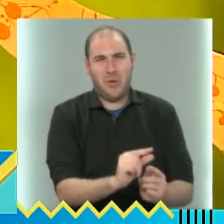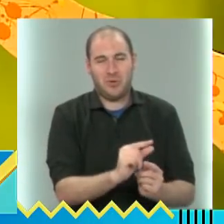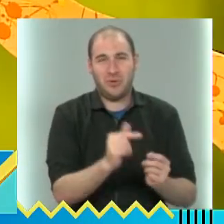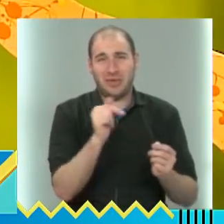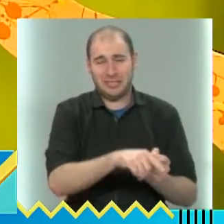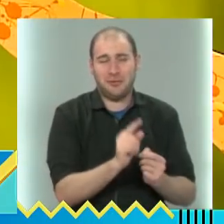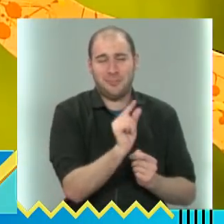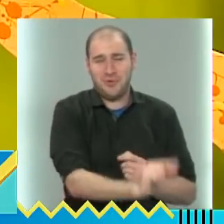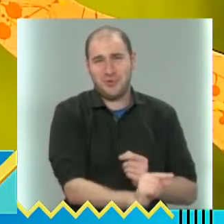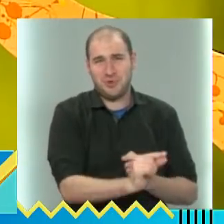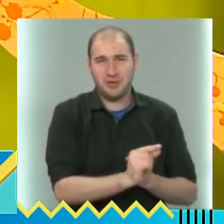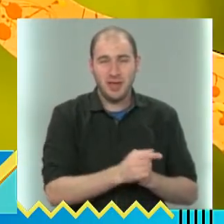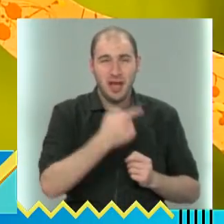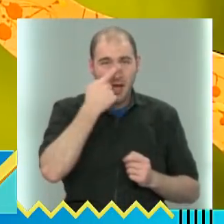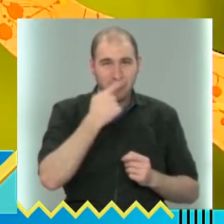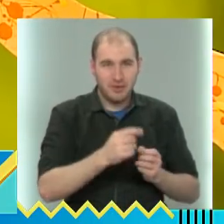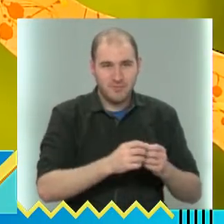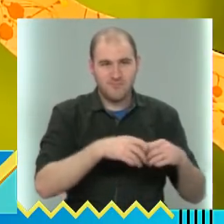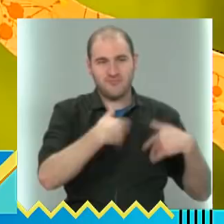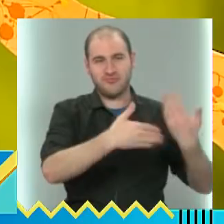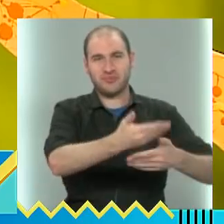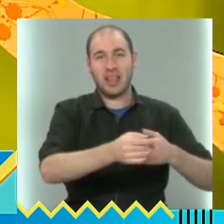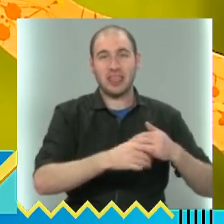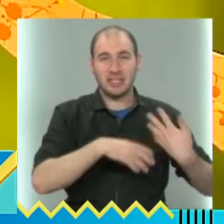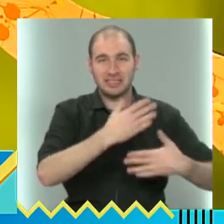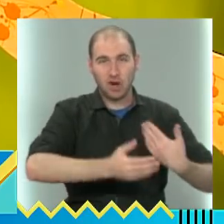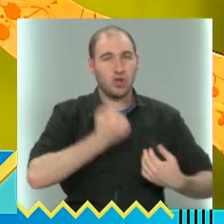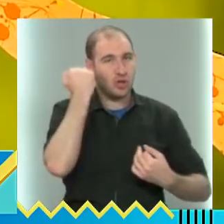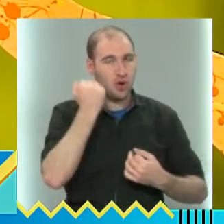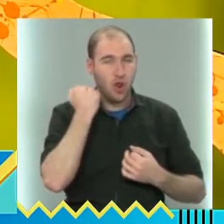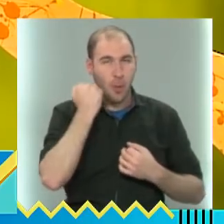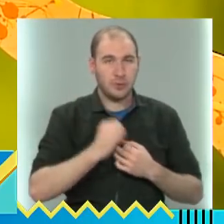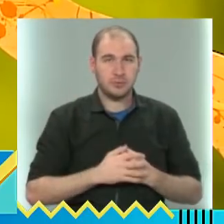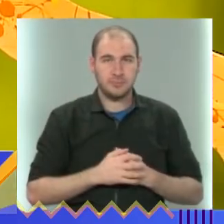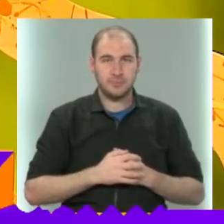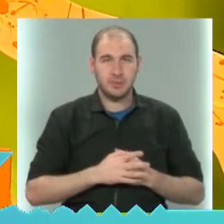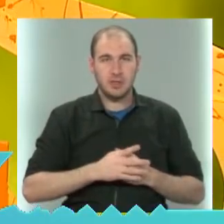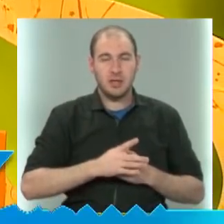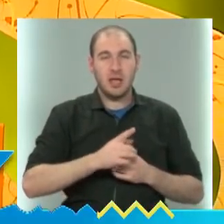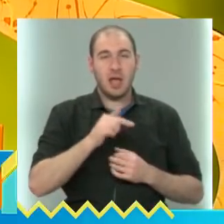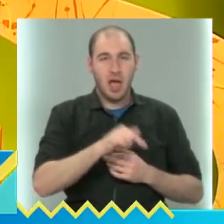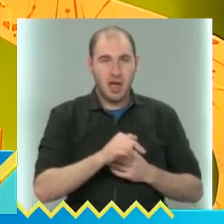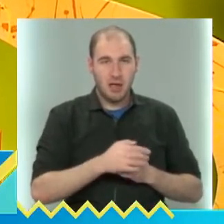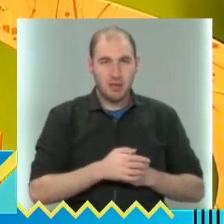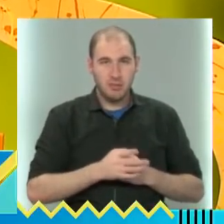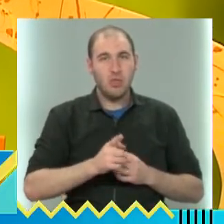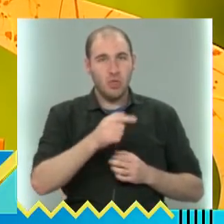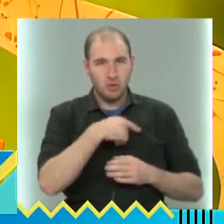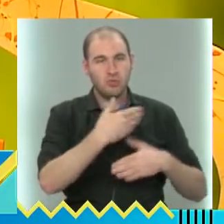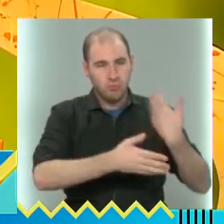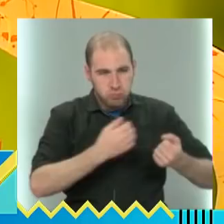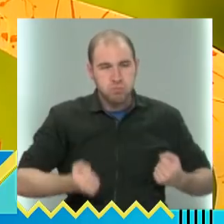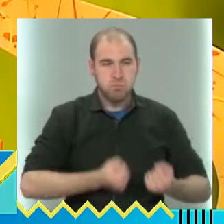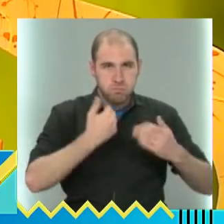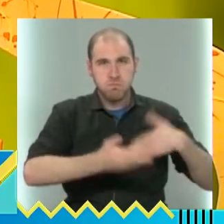este incipiente desarrollo termina cuajando en un desarrollo económico al cual tengamos que reforzarnos,